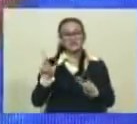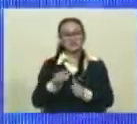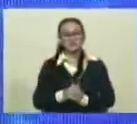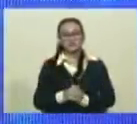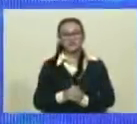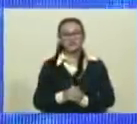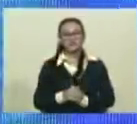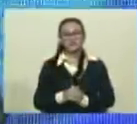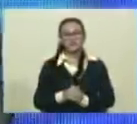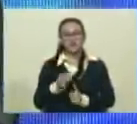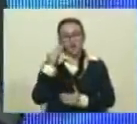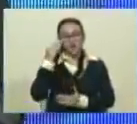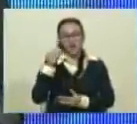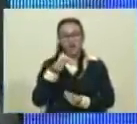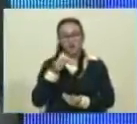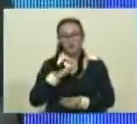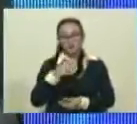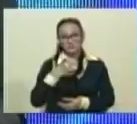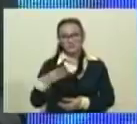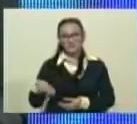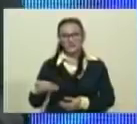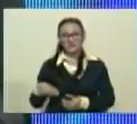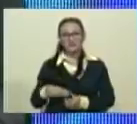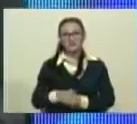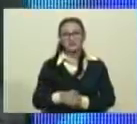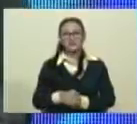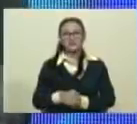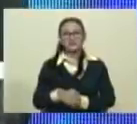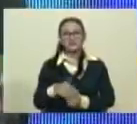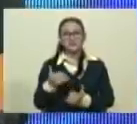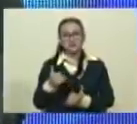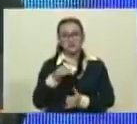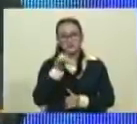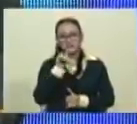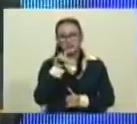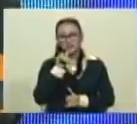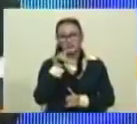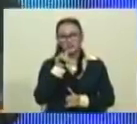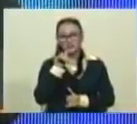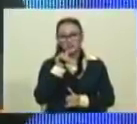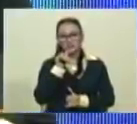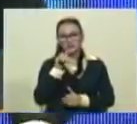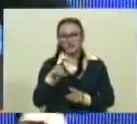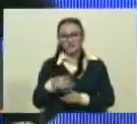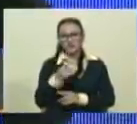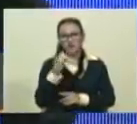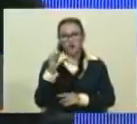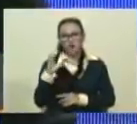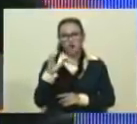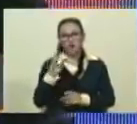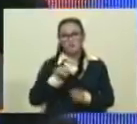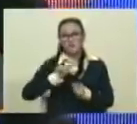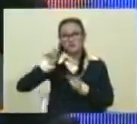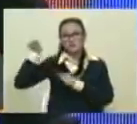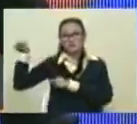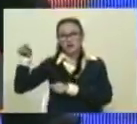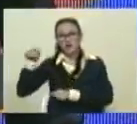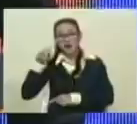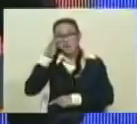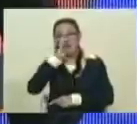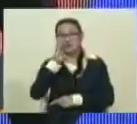Hola, ¿cómo está, presidente? Se acaba de informar que salió de Colombia hacia Brasil la ex